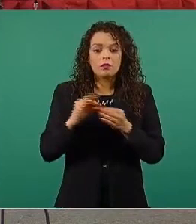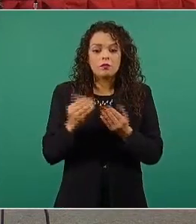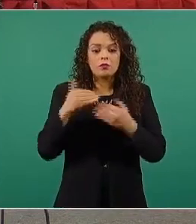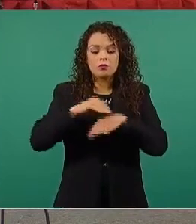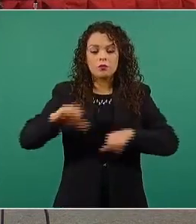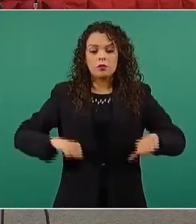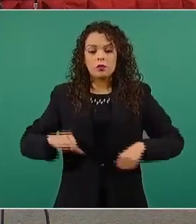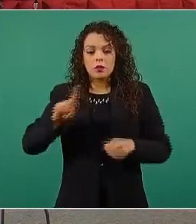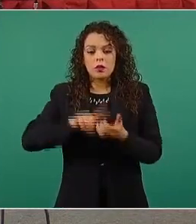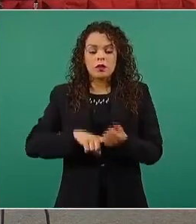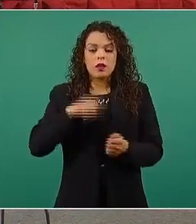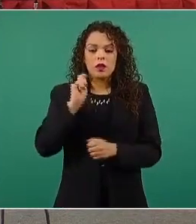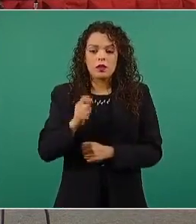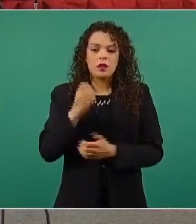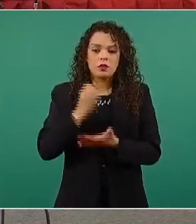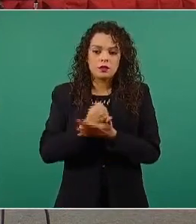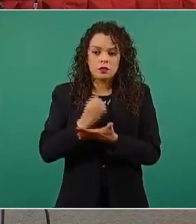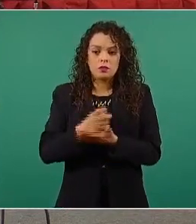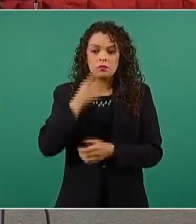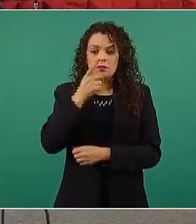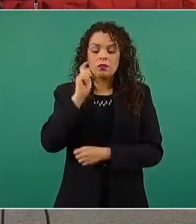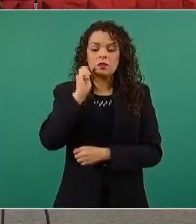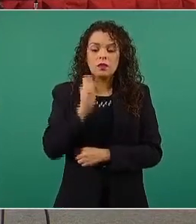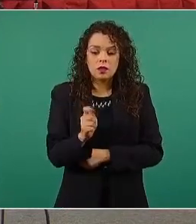y hablaba de un repunte de la economía del